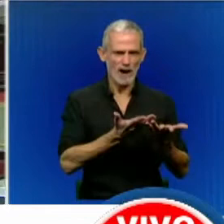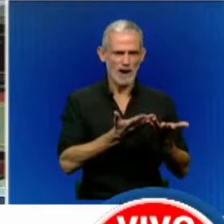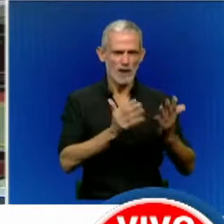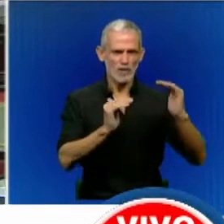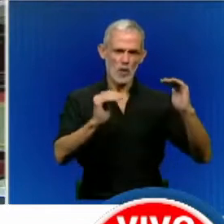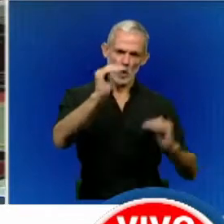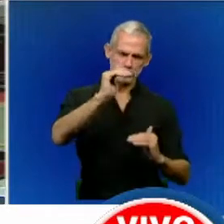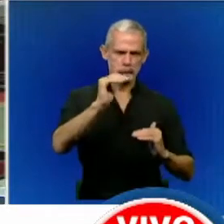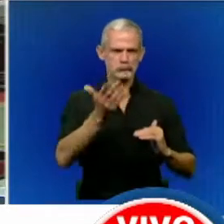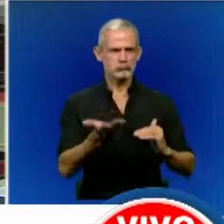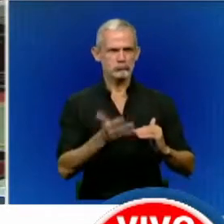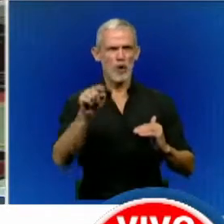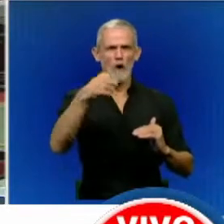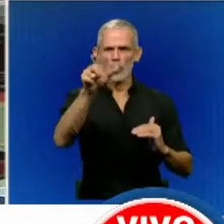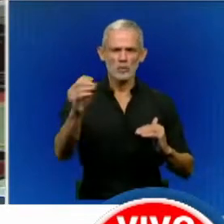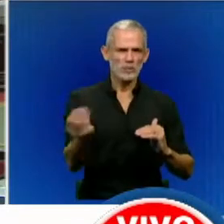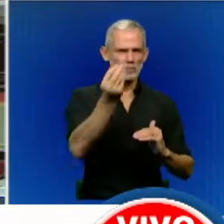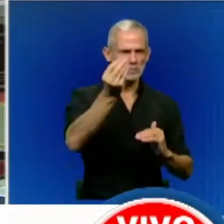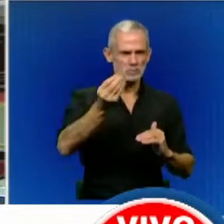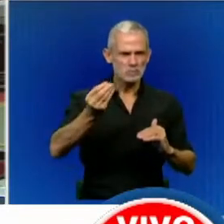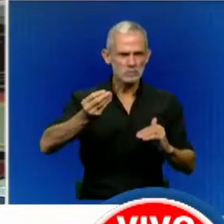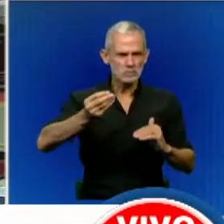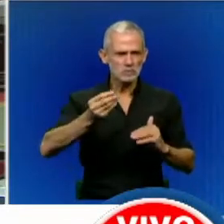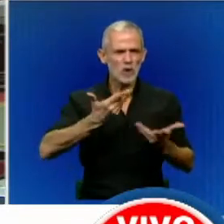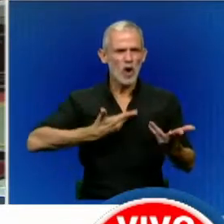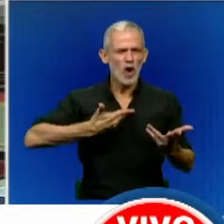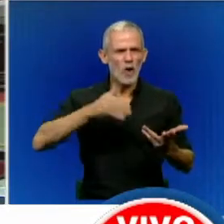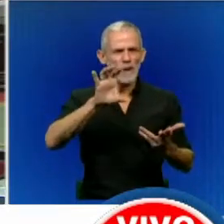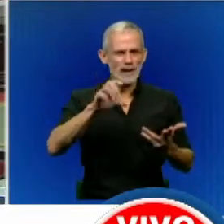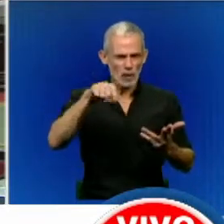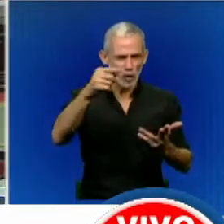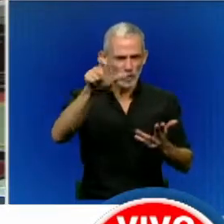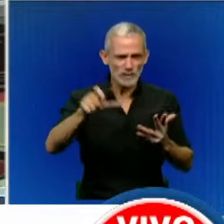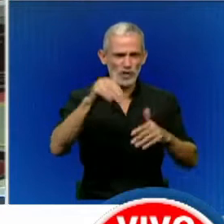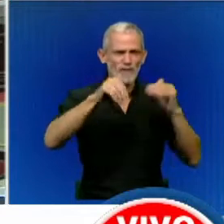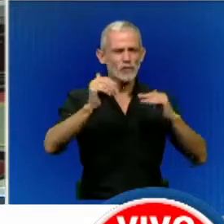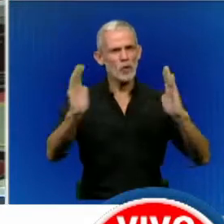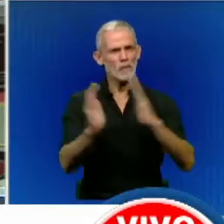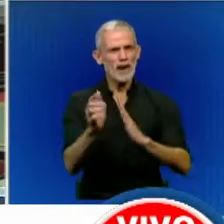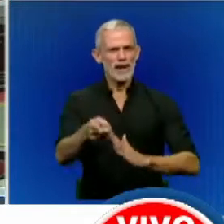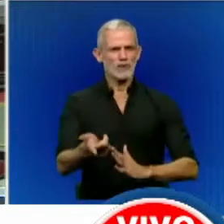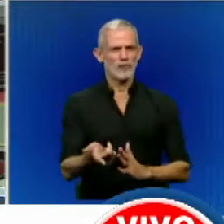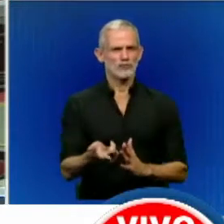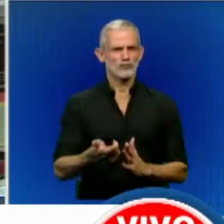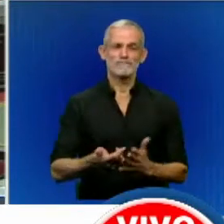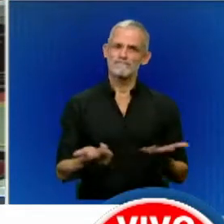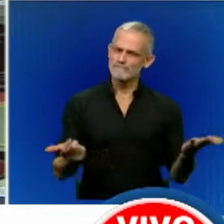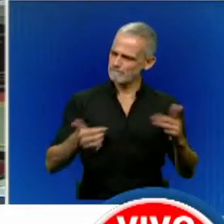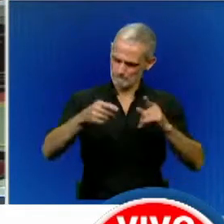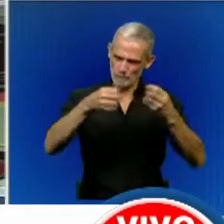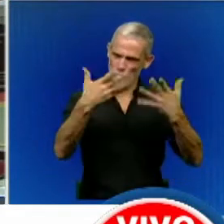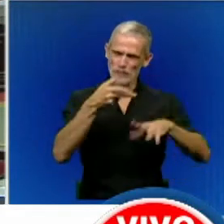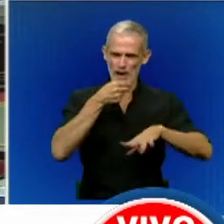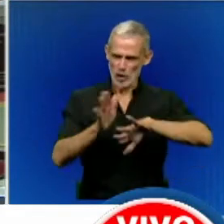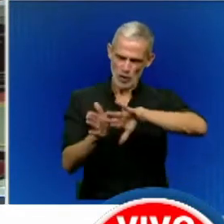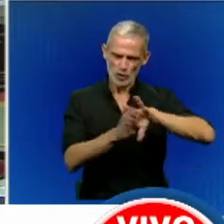termina frustrado y termina siendo ungido gobernador o gobernadora quien no fue el candidato más votado. Entonces,